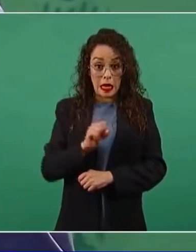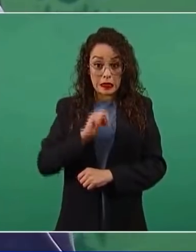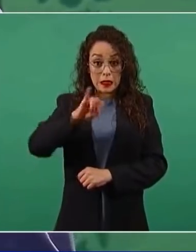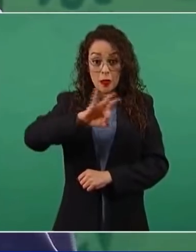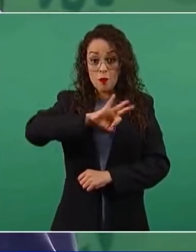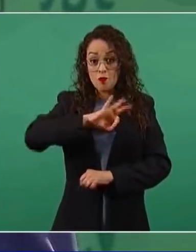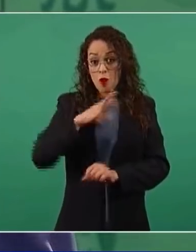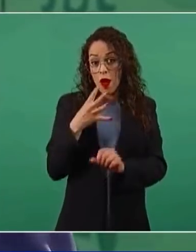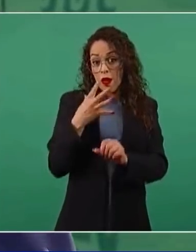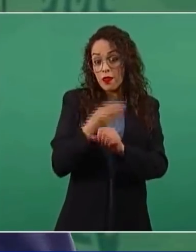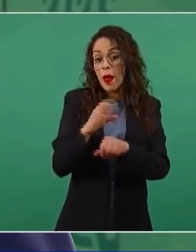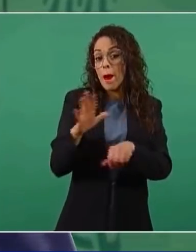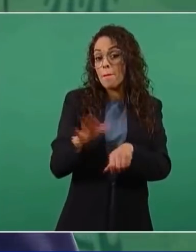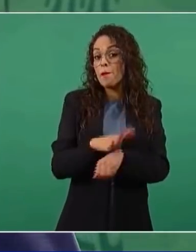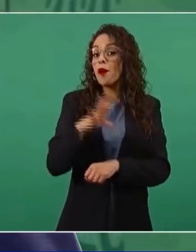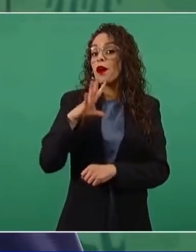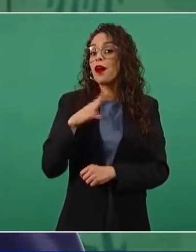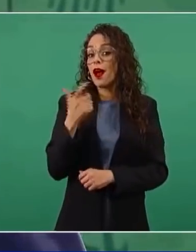Mochi